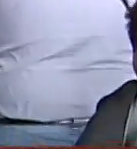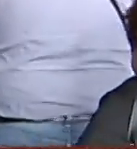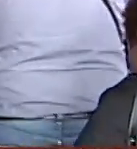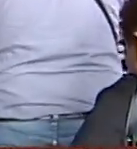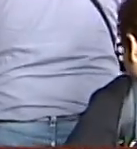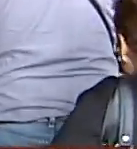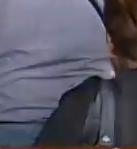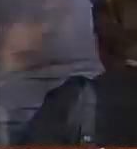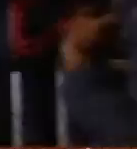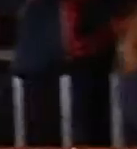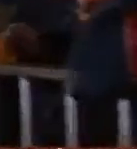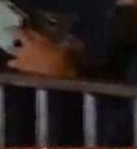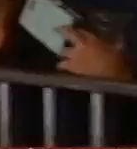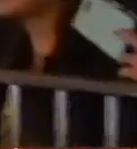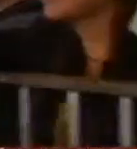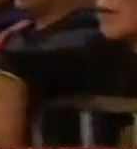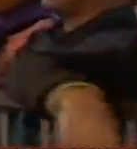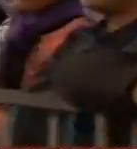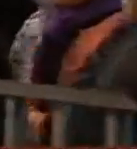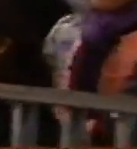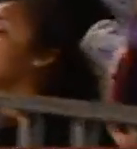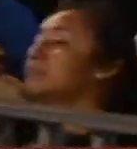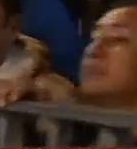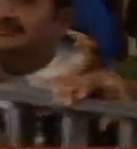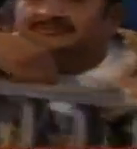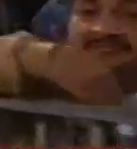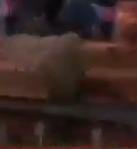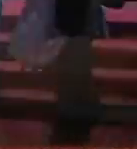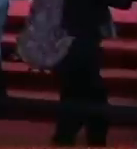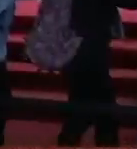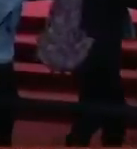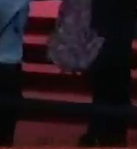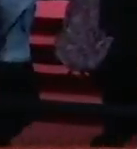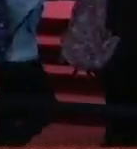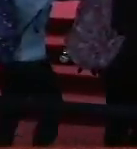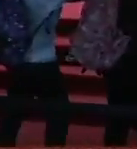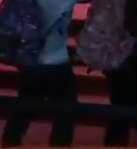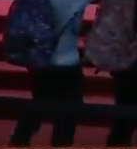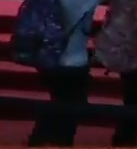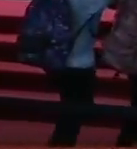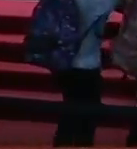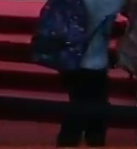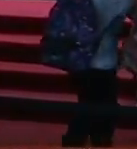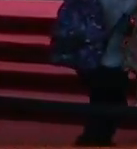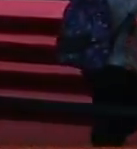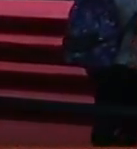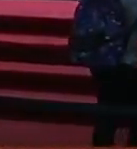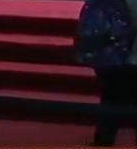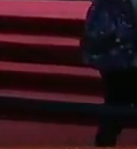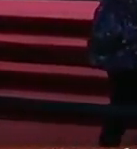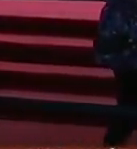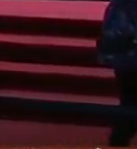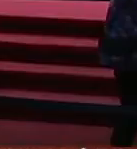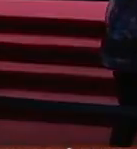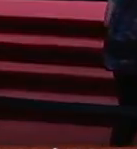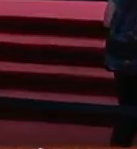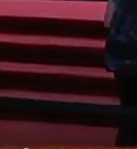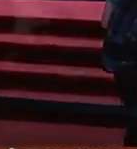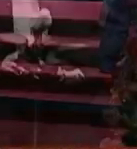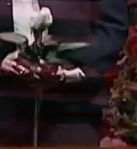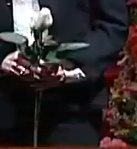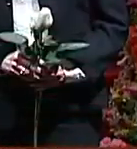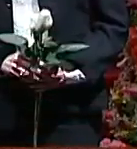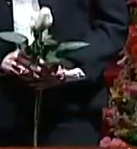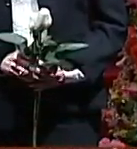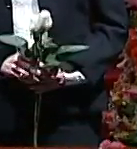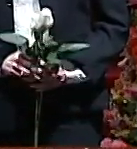los organizadores, se estima que el homenaje a Juan Gabriel convocó a más de 700.000 personas. Tras confirmar la cifra de asistencia, Rafael Tobar